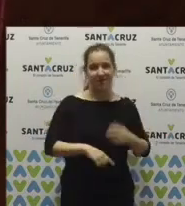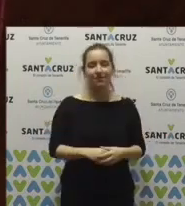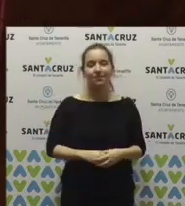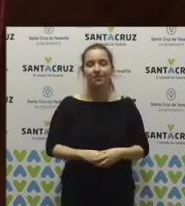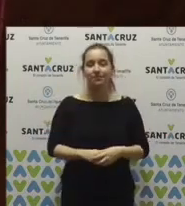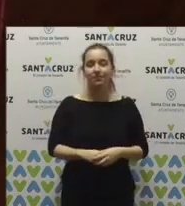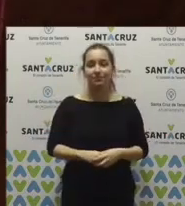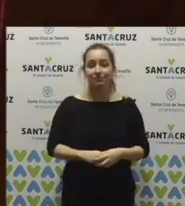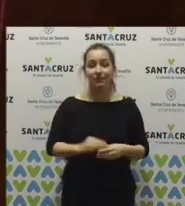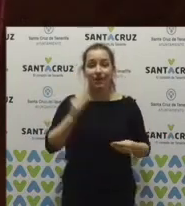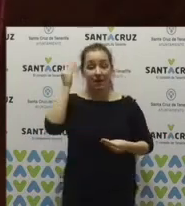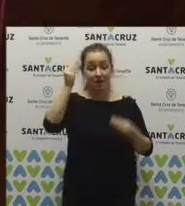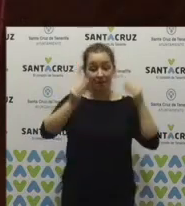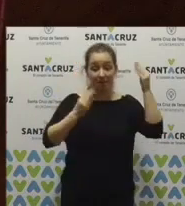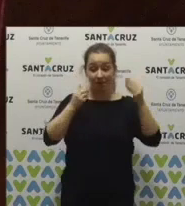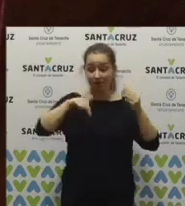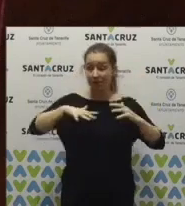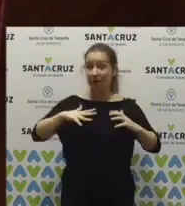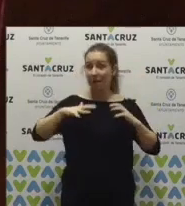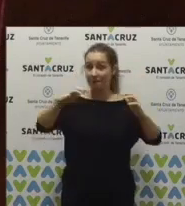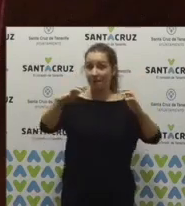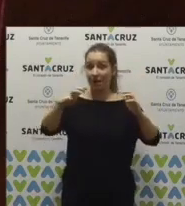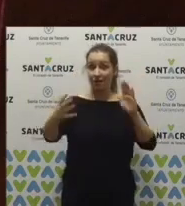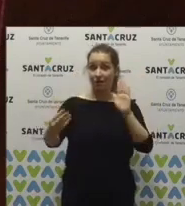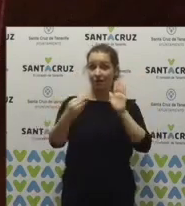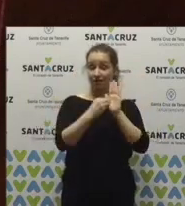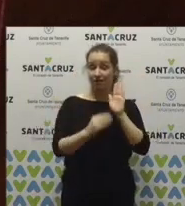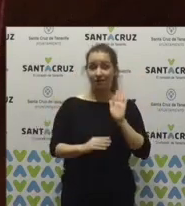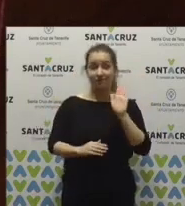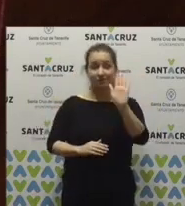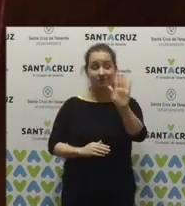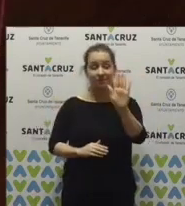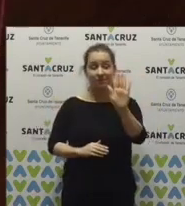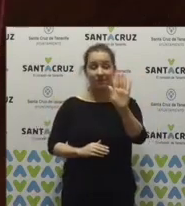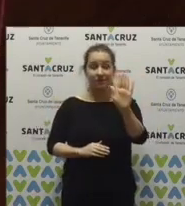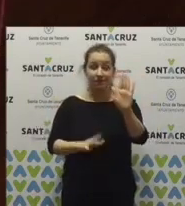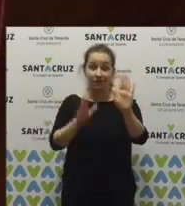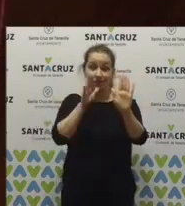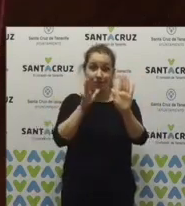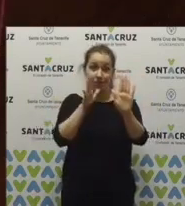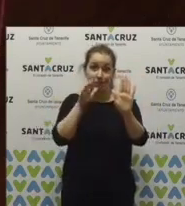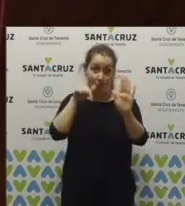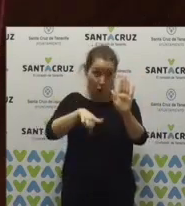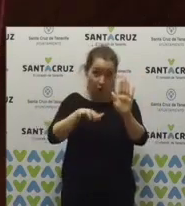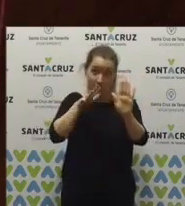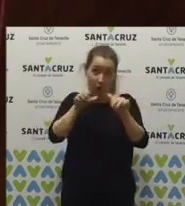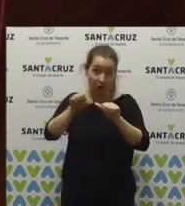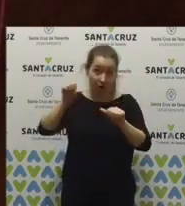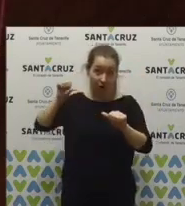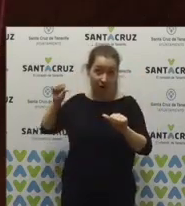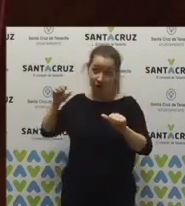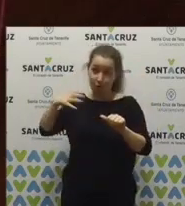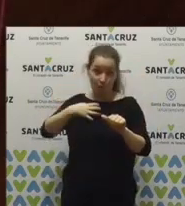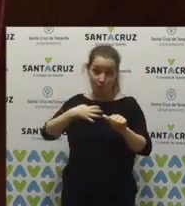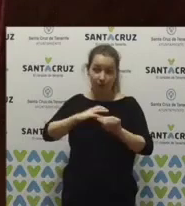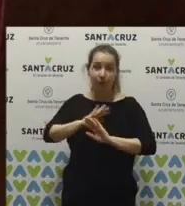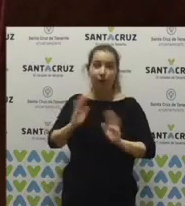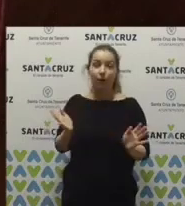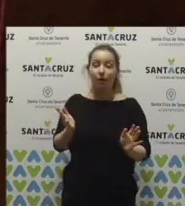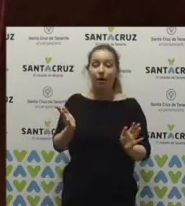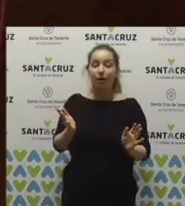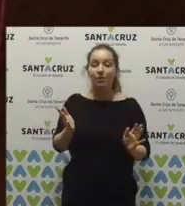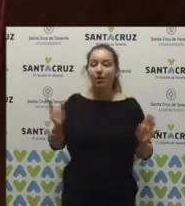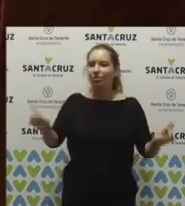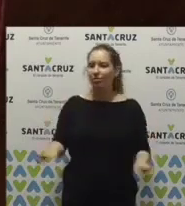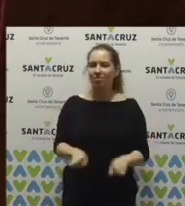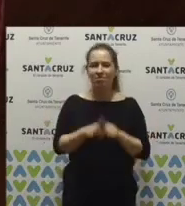creo que ha llegado al pleno que ha llegado porque no había posibilidad antes y desde luego independientemente del marco